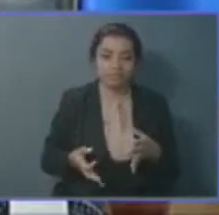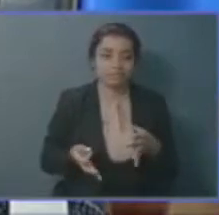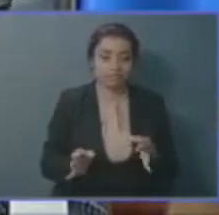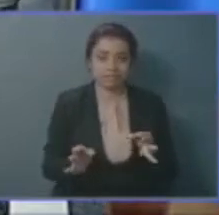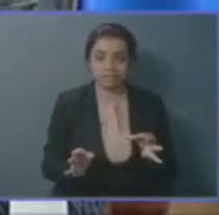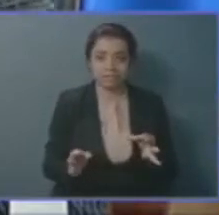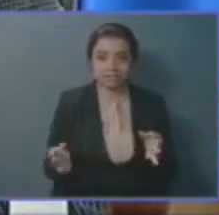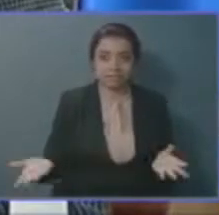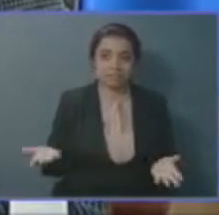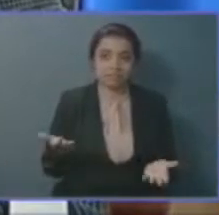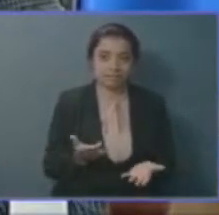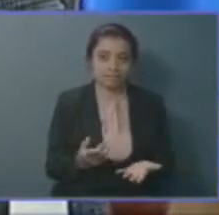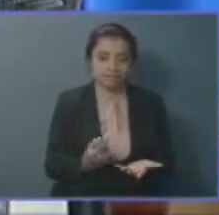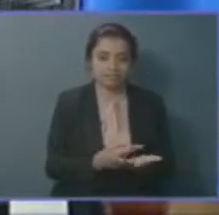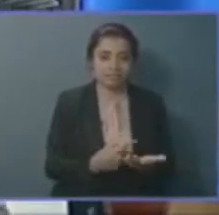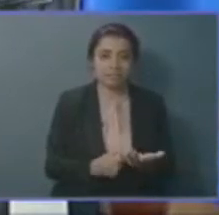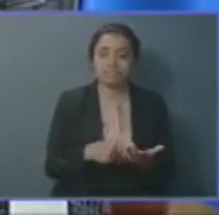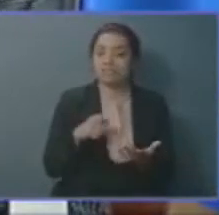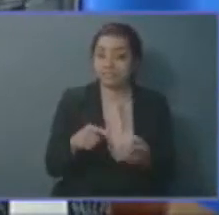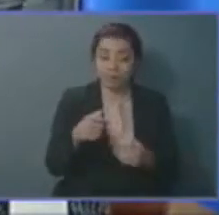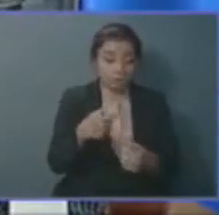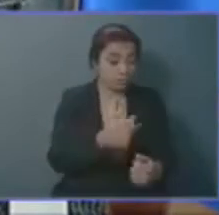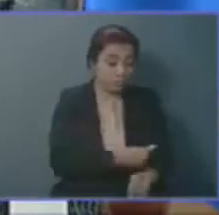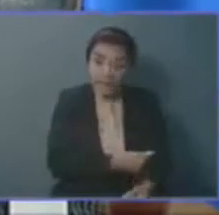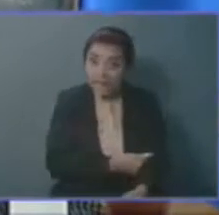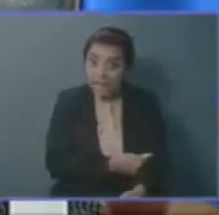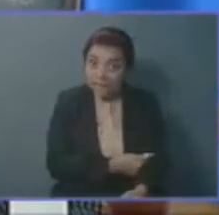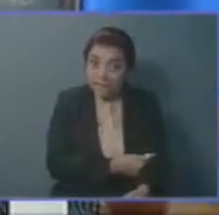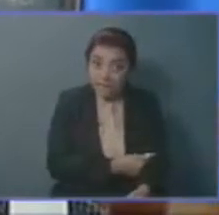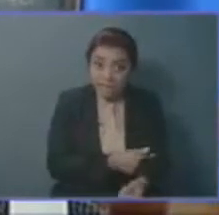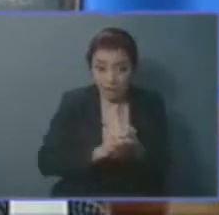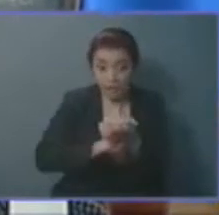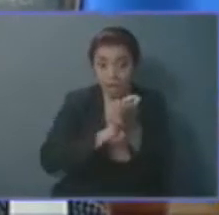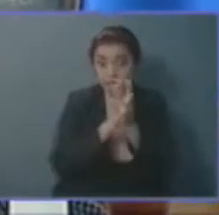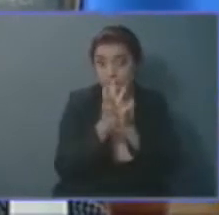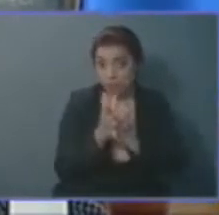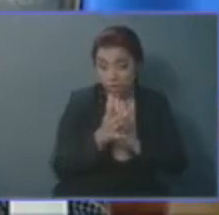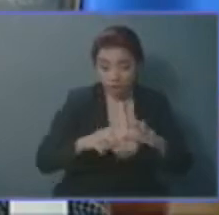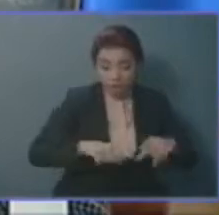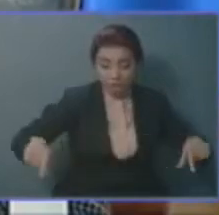sobredimensionada con la inauguración del Hospital El Salvador,